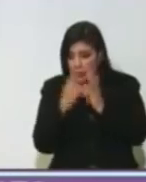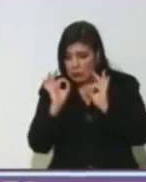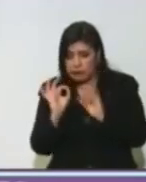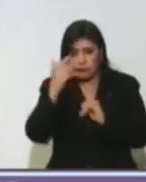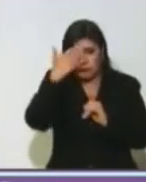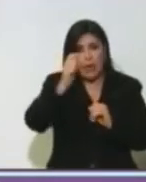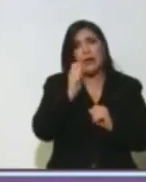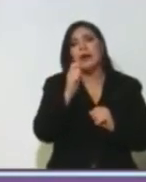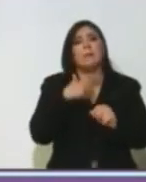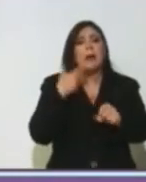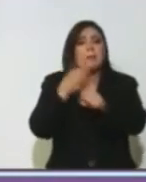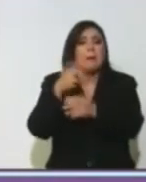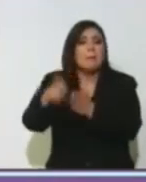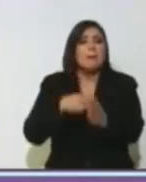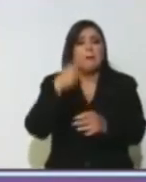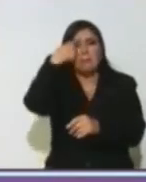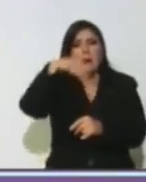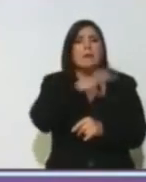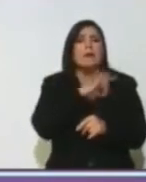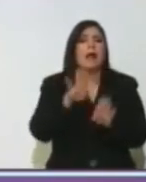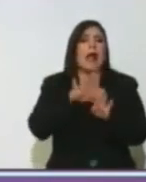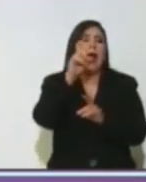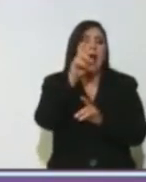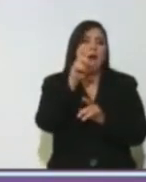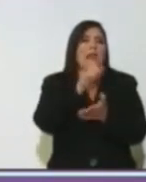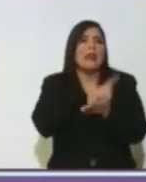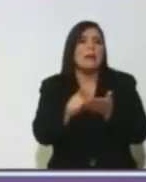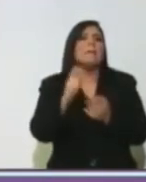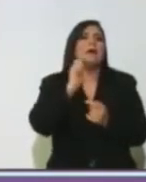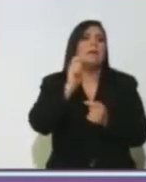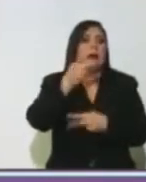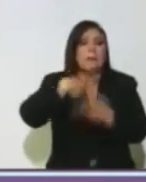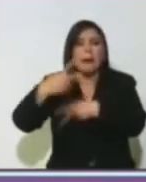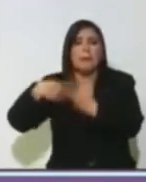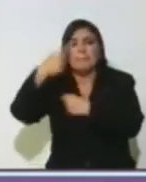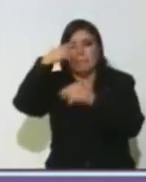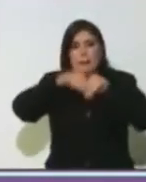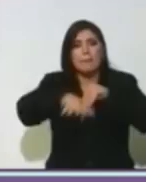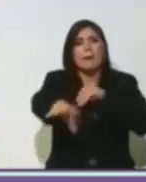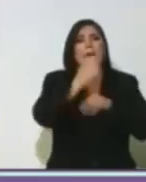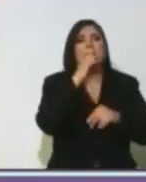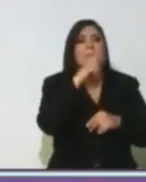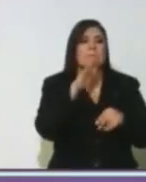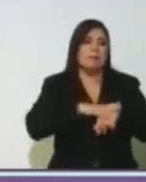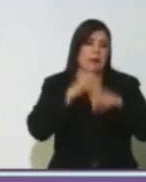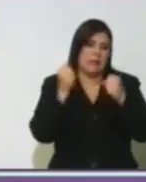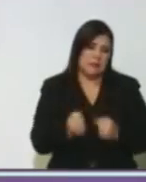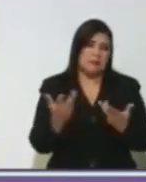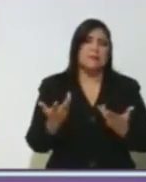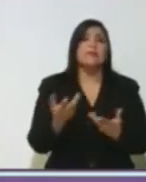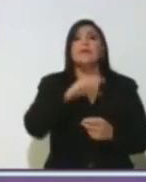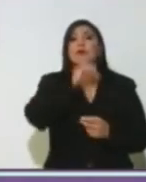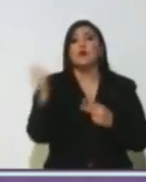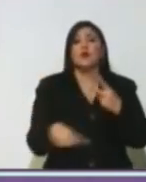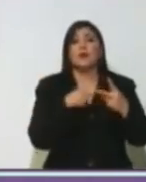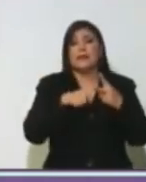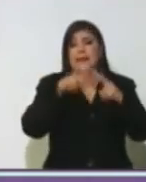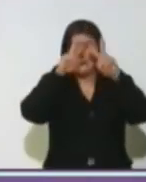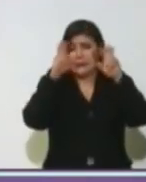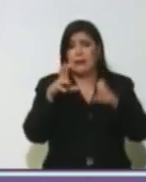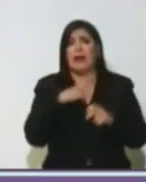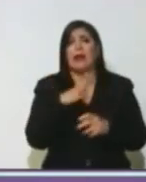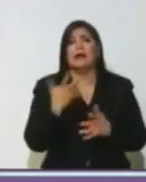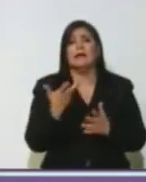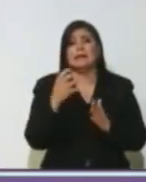el sistema de distribución de agua potable eso va a ayudar realmente a la distribución del agua y el otro gran tema vamos a hacer el sistema